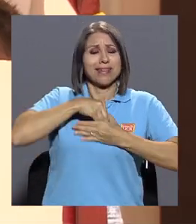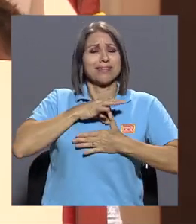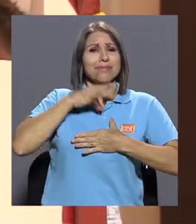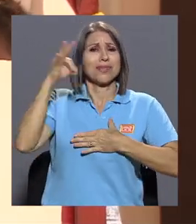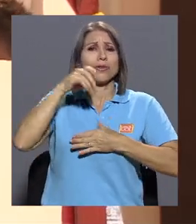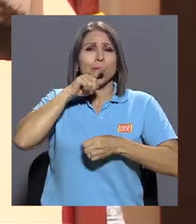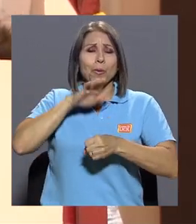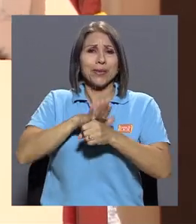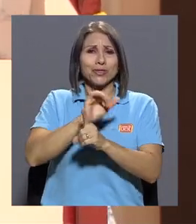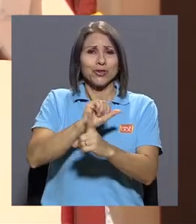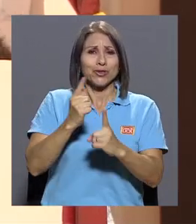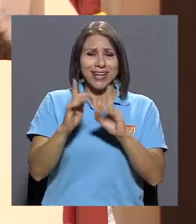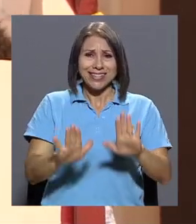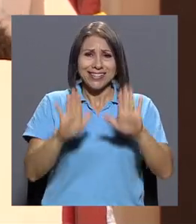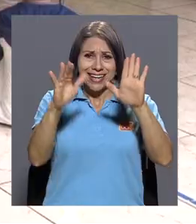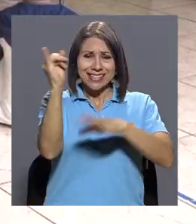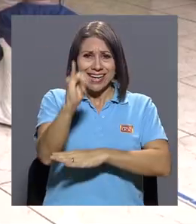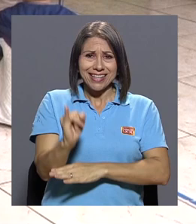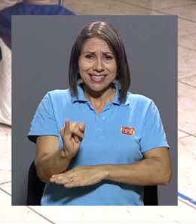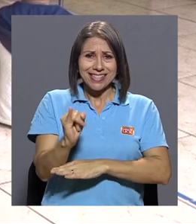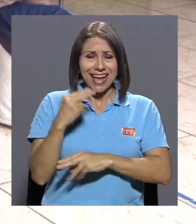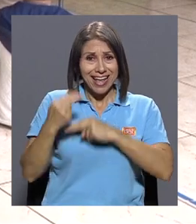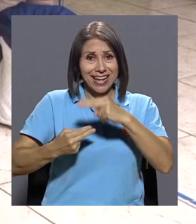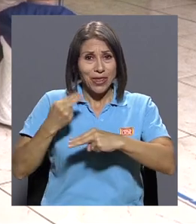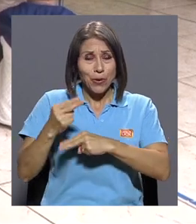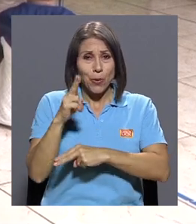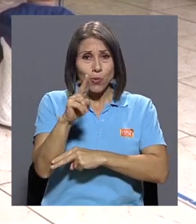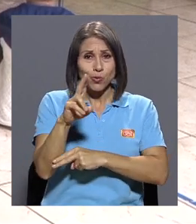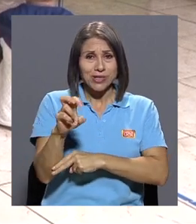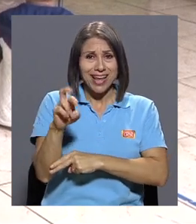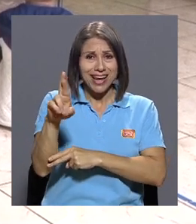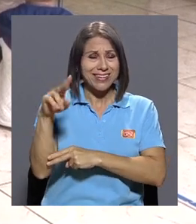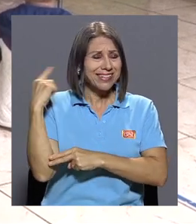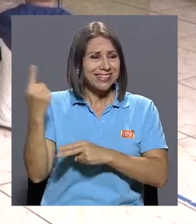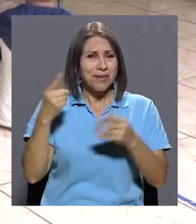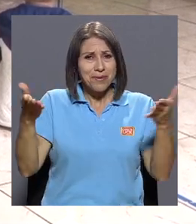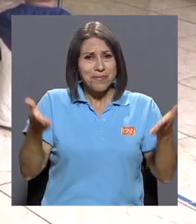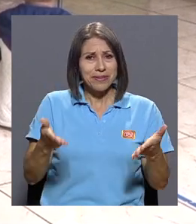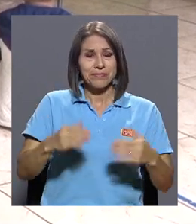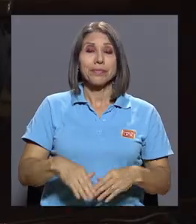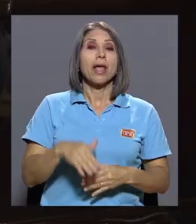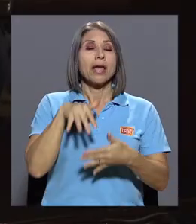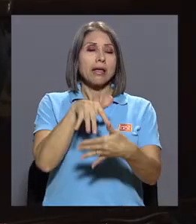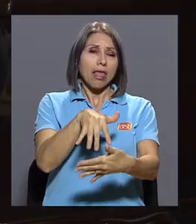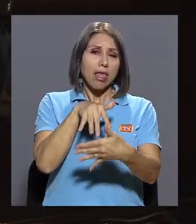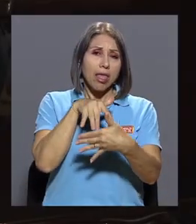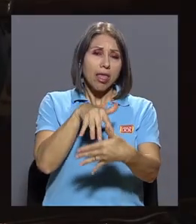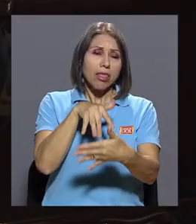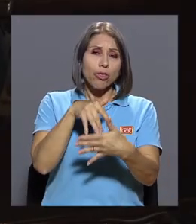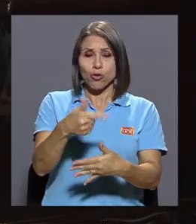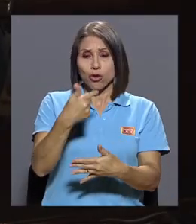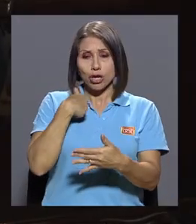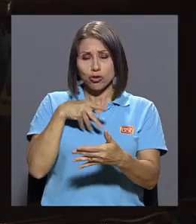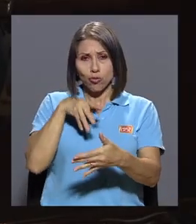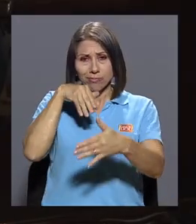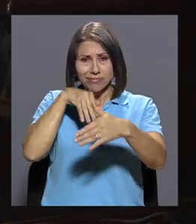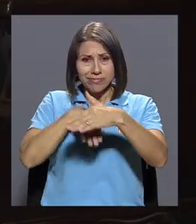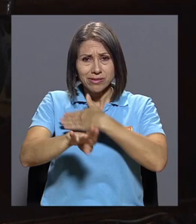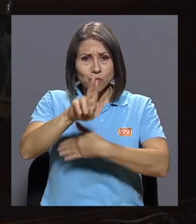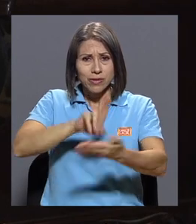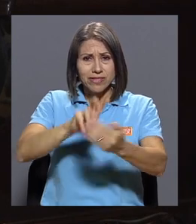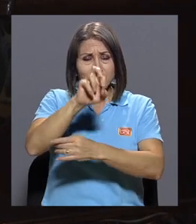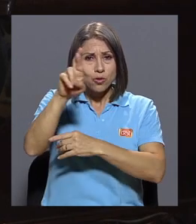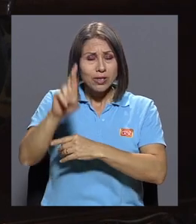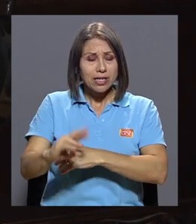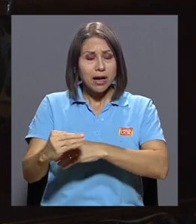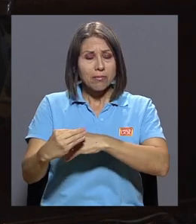excelencia artística heredados de la UCR siempre estuvieron presentes. Digamos, la formación y el paso por la Universidad de Costa Rica ha dejado